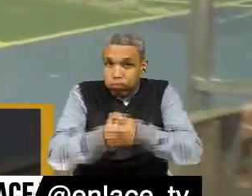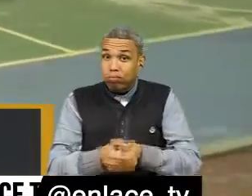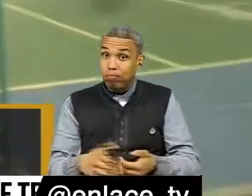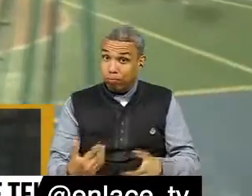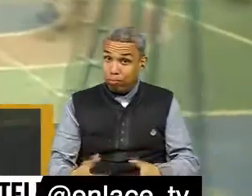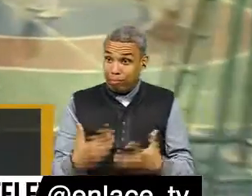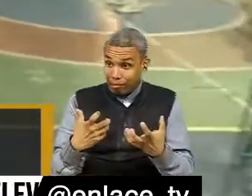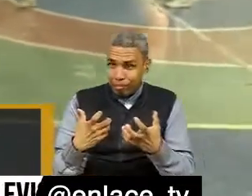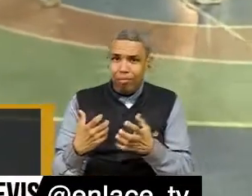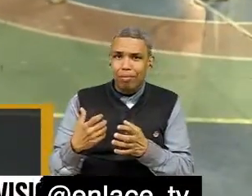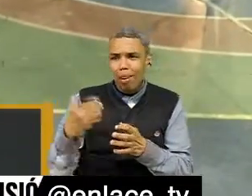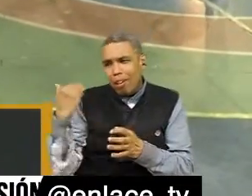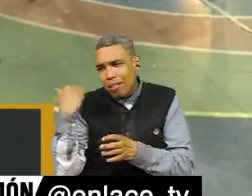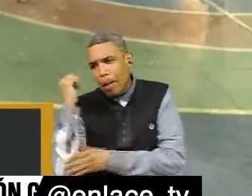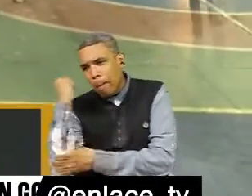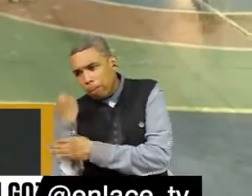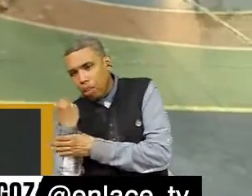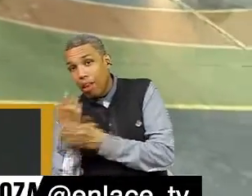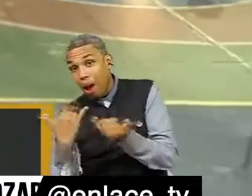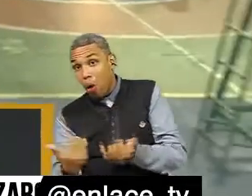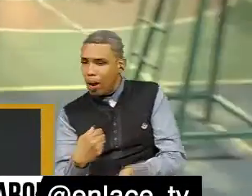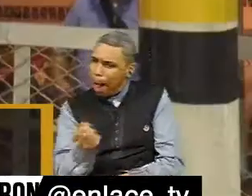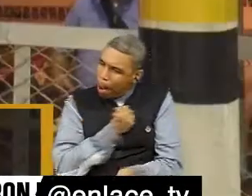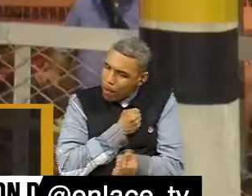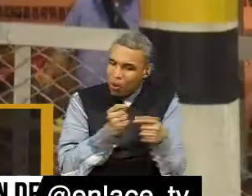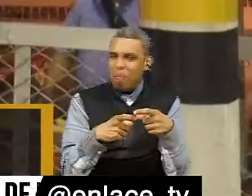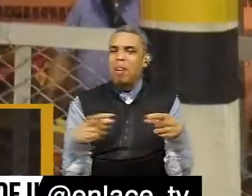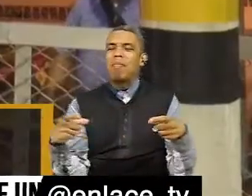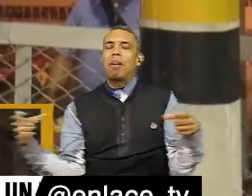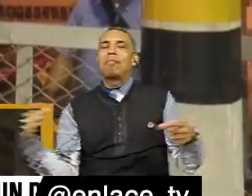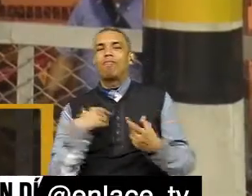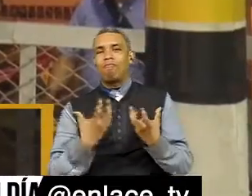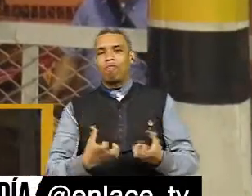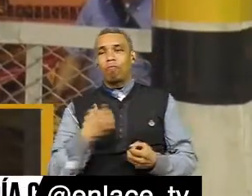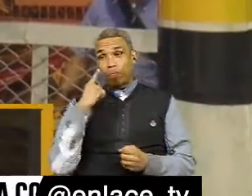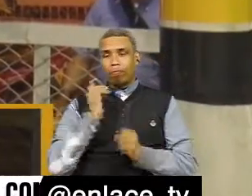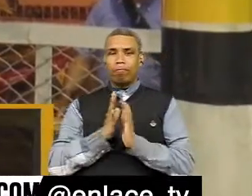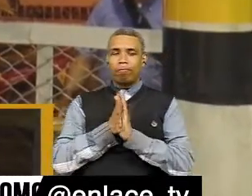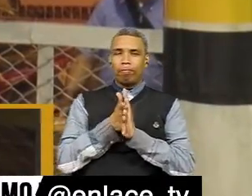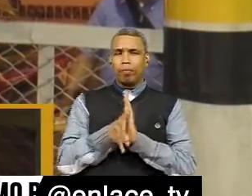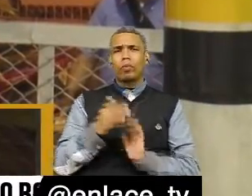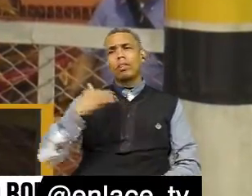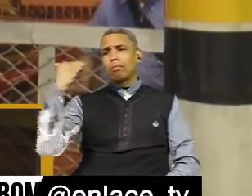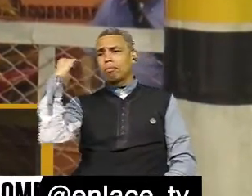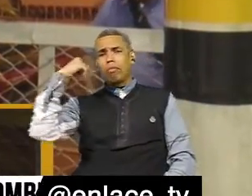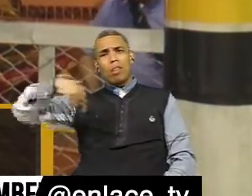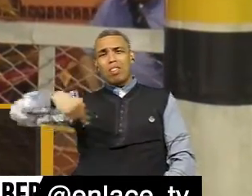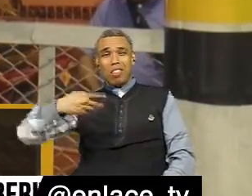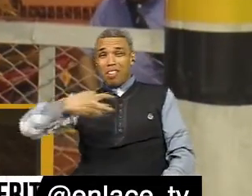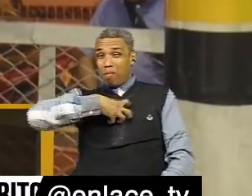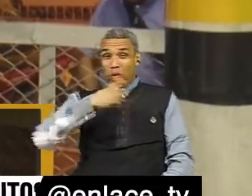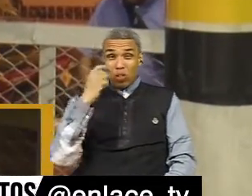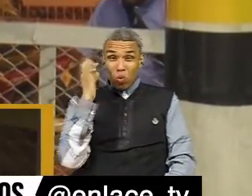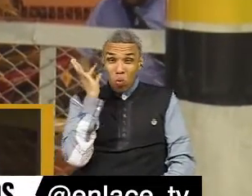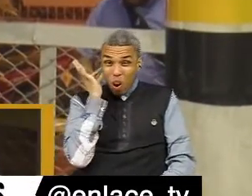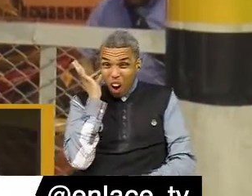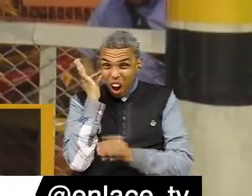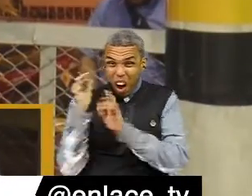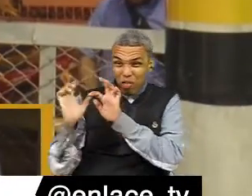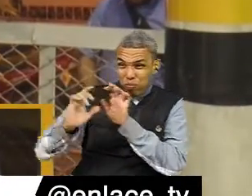femenina venía de caída. Esto pues cabe resaltar de que sí, hace muchos años no se veía un torneo de esta magnitud en la